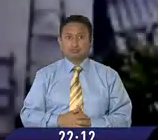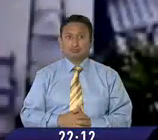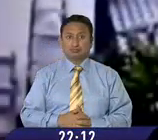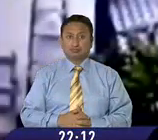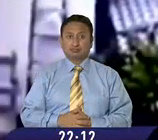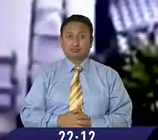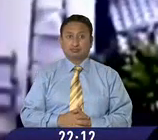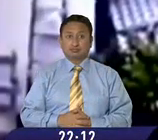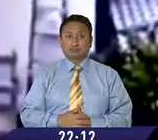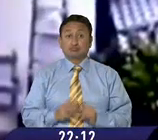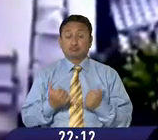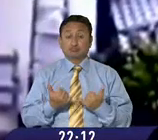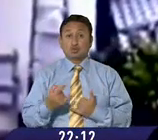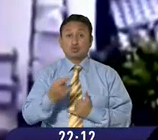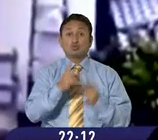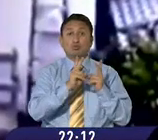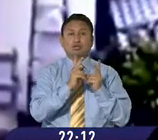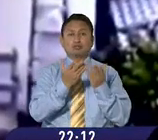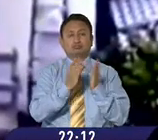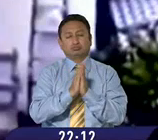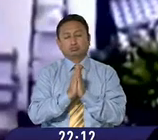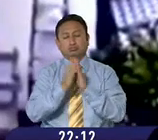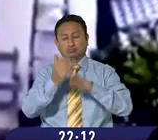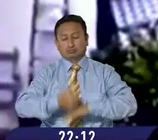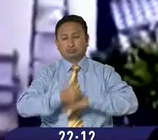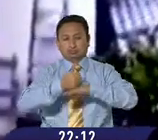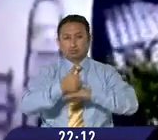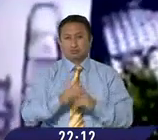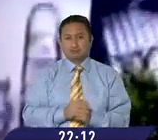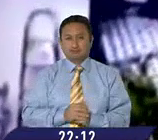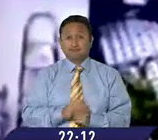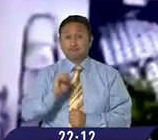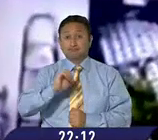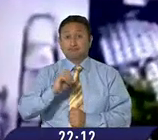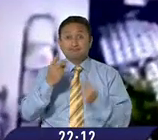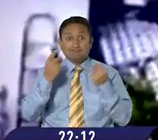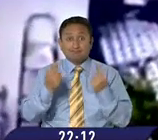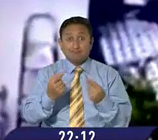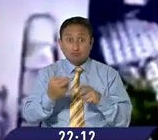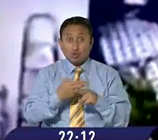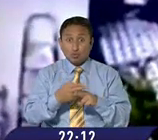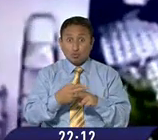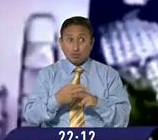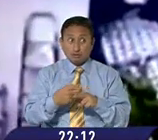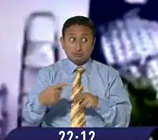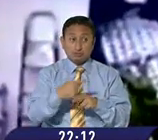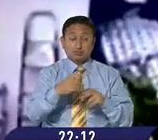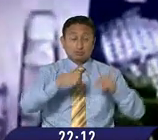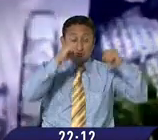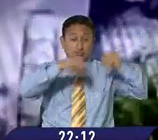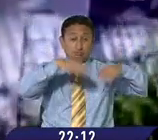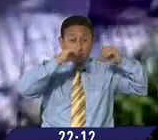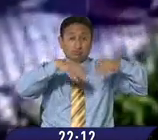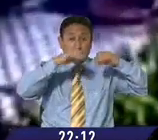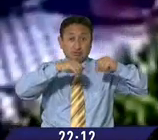Por ahora, los vecinos hacen este pedido a las autoridades. Esperan que sea lo más pronto posible, pues el invierno sigue